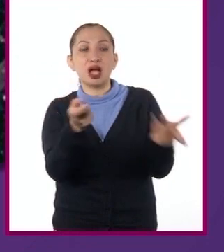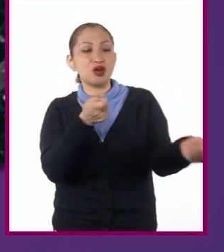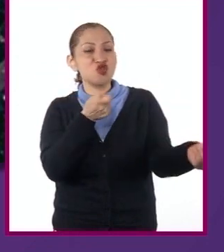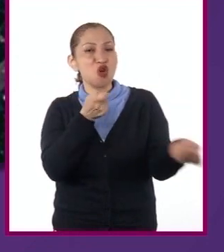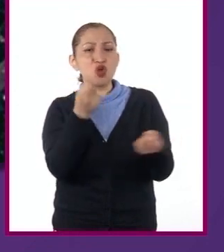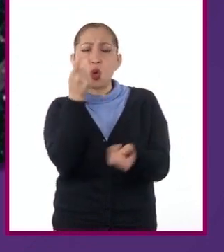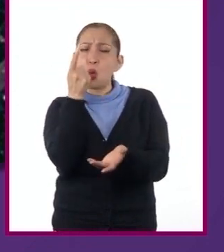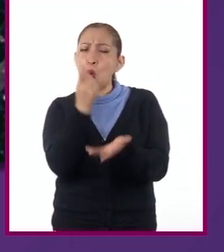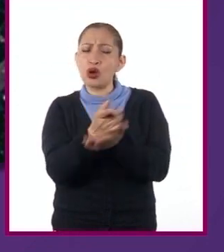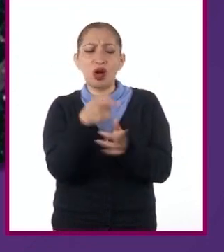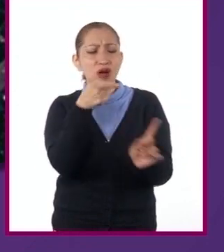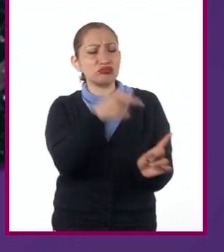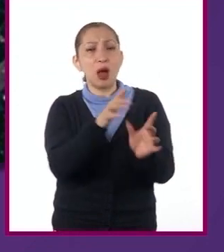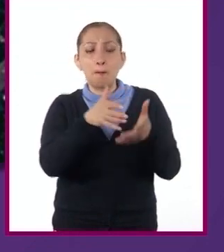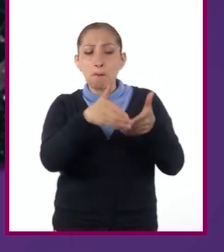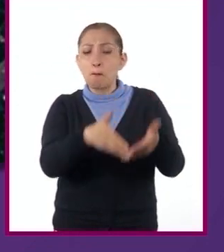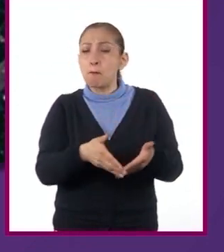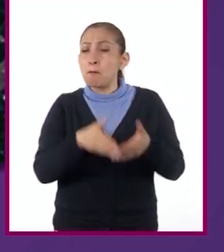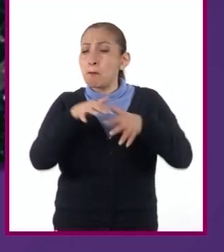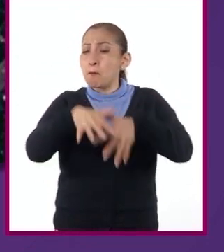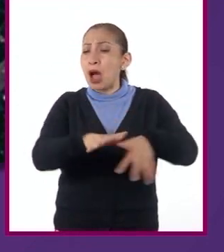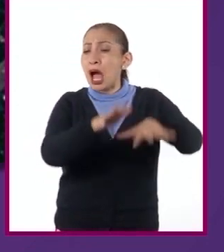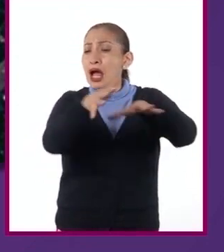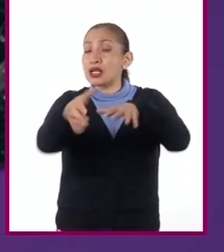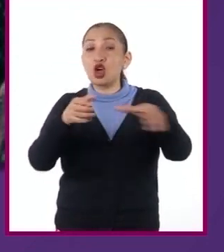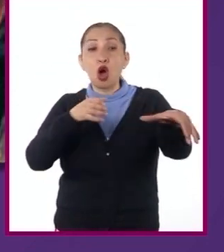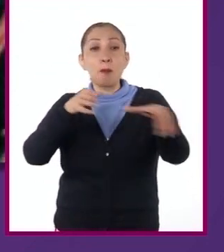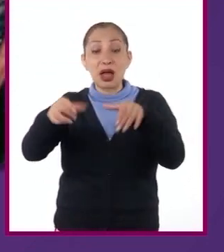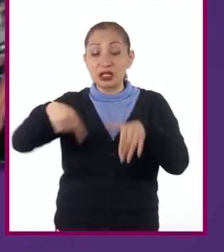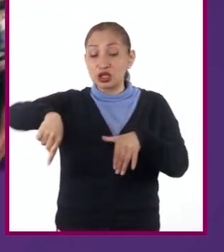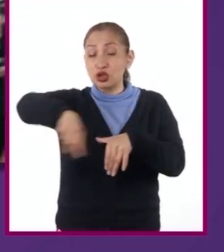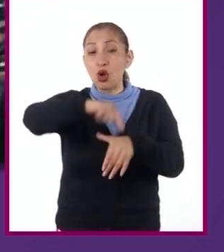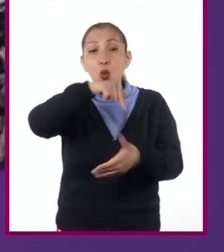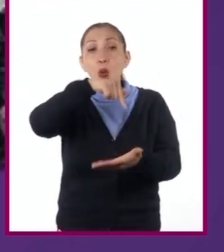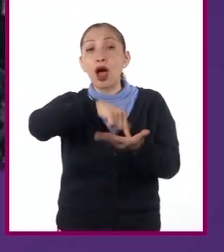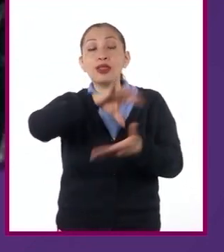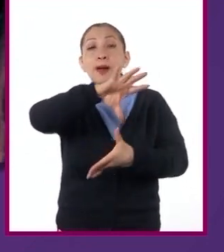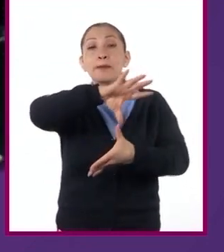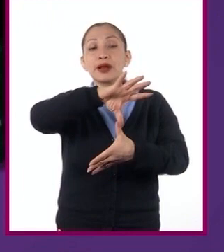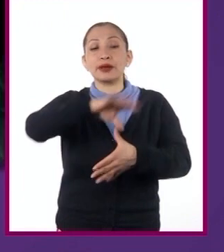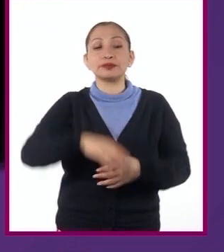control absoluto sobre los mares y el comercio en tierras americanas.